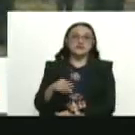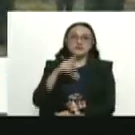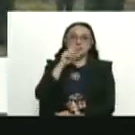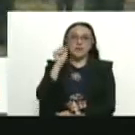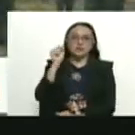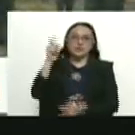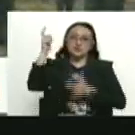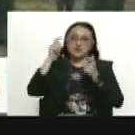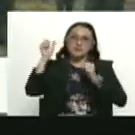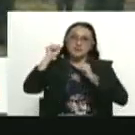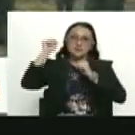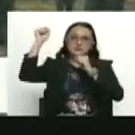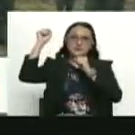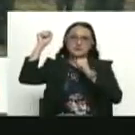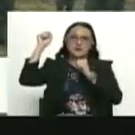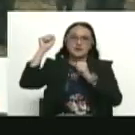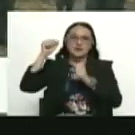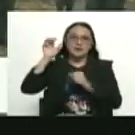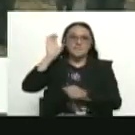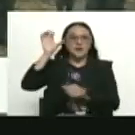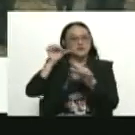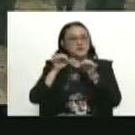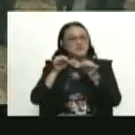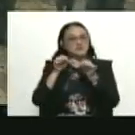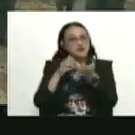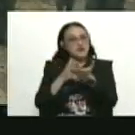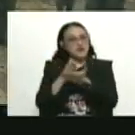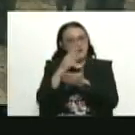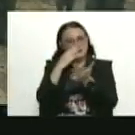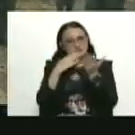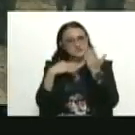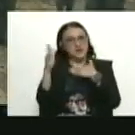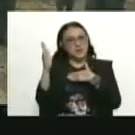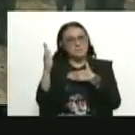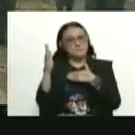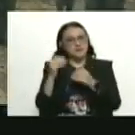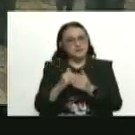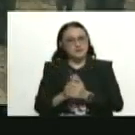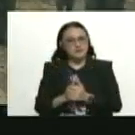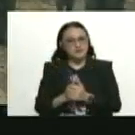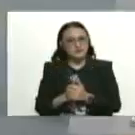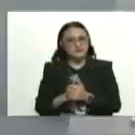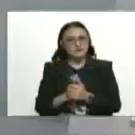vive! ¡La patria sigue! ¡Leales siempre! ¡Leales nunca!